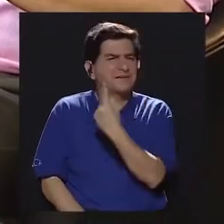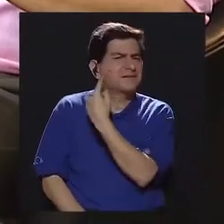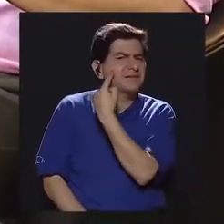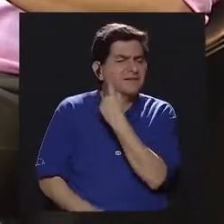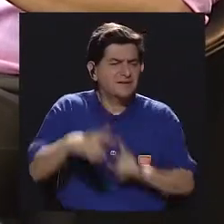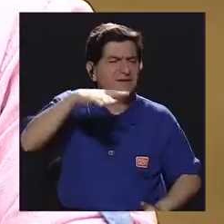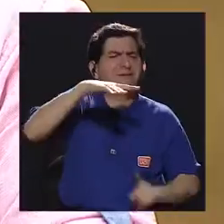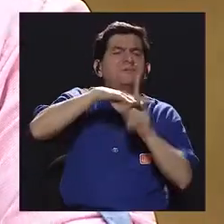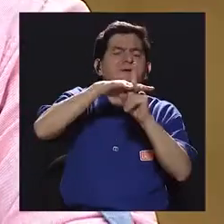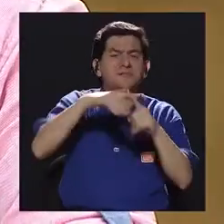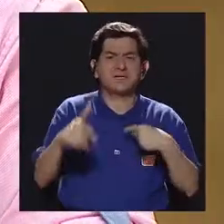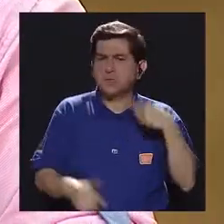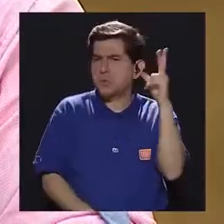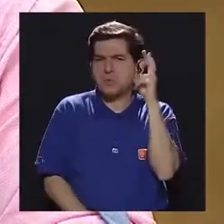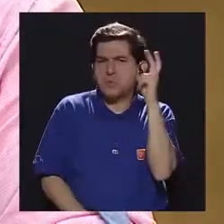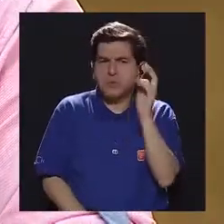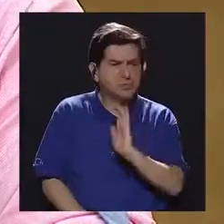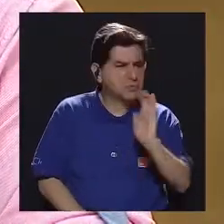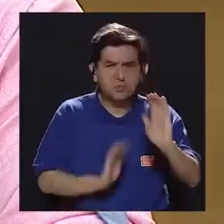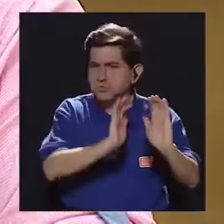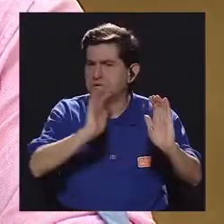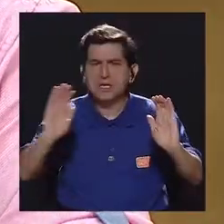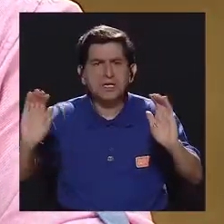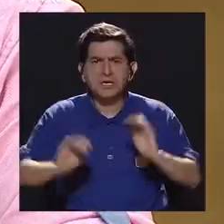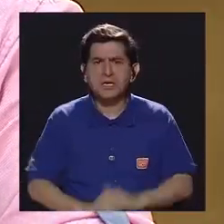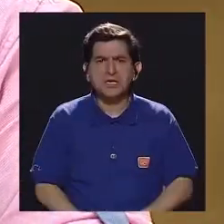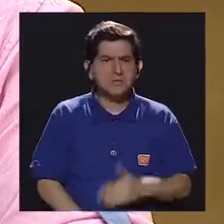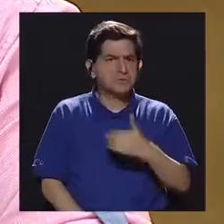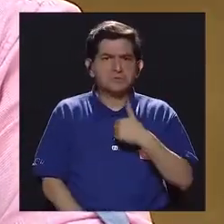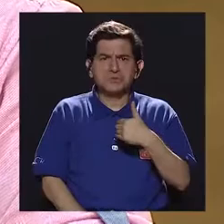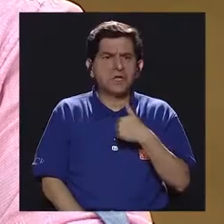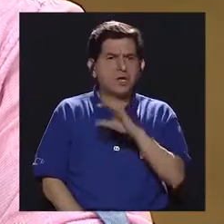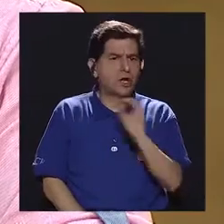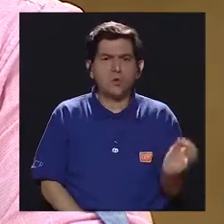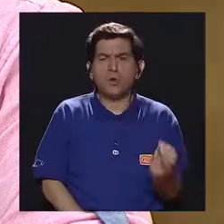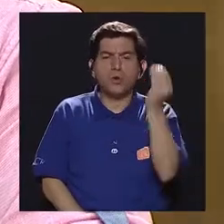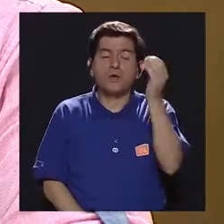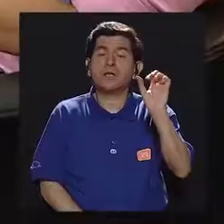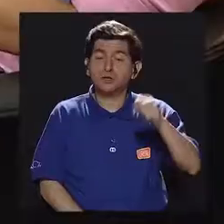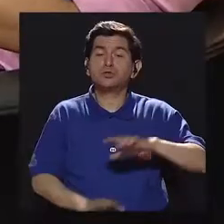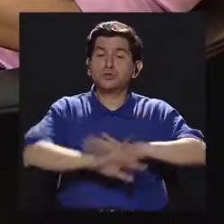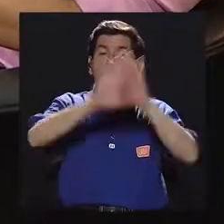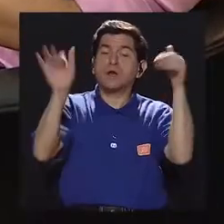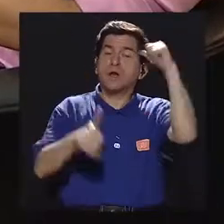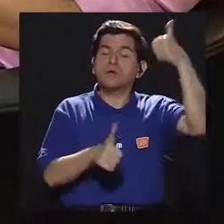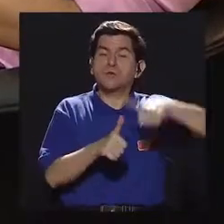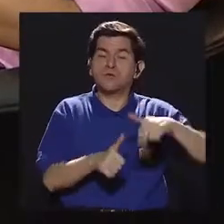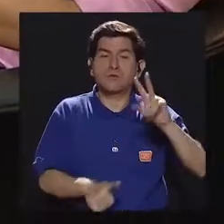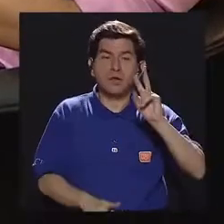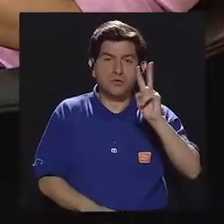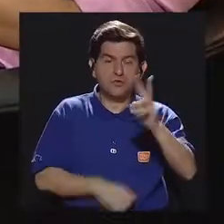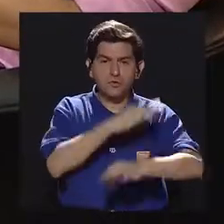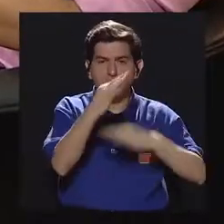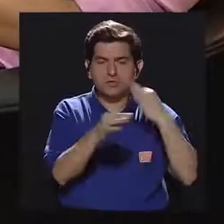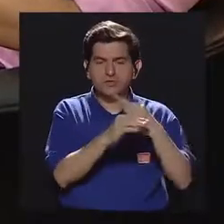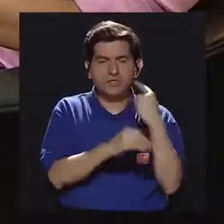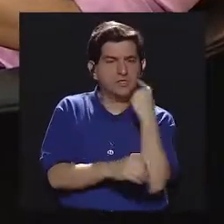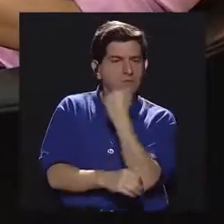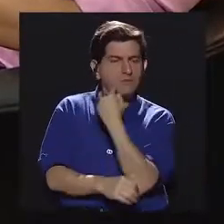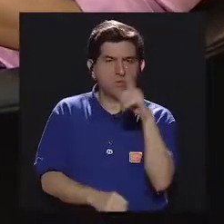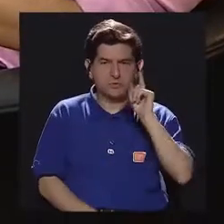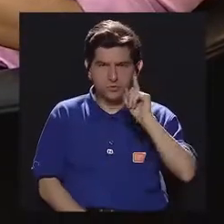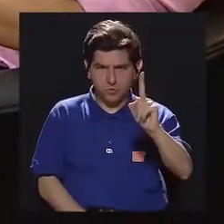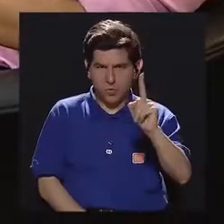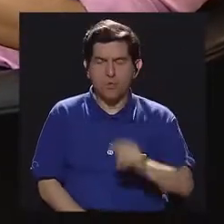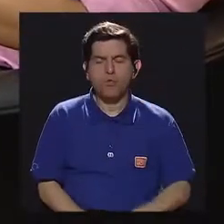comienzan a aparecer? Porque uno nunca escucha en niños, por ejemplo, que los tengan, o en adolescentes. Sí, claro. Recordemos que tenemos dos tipos de dentición, ¿verdad?